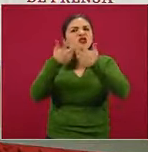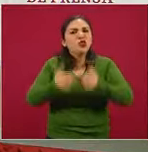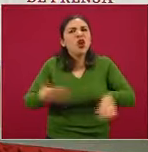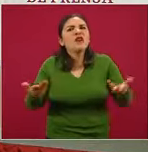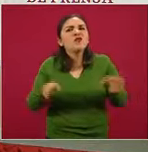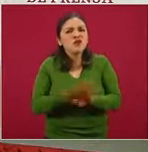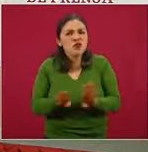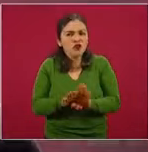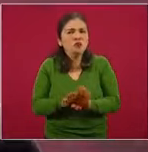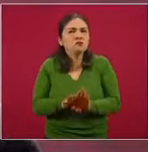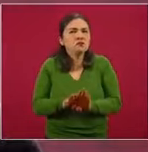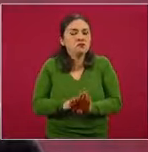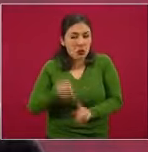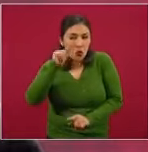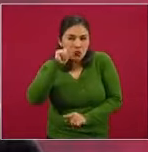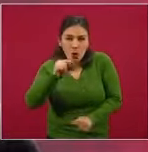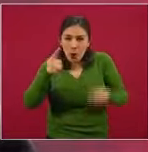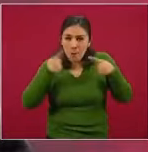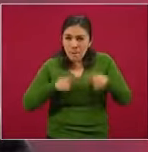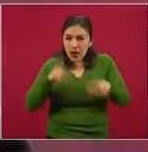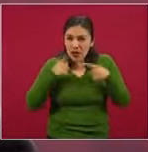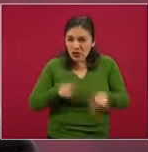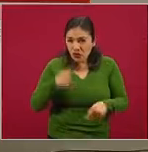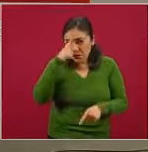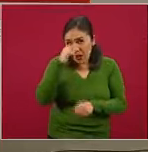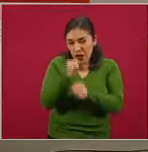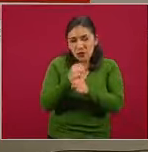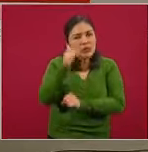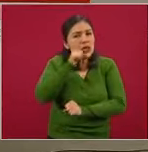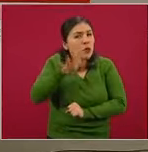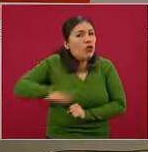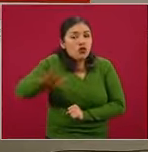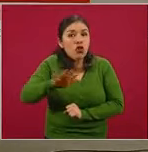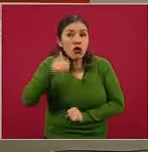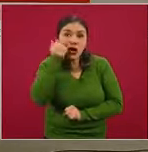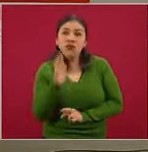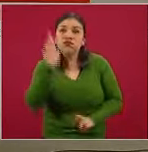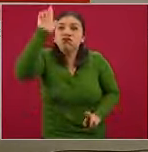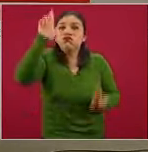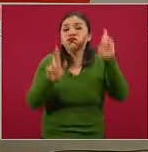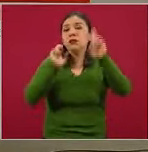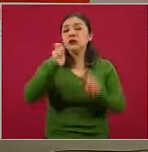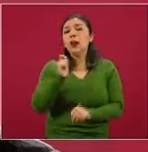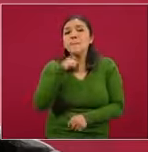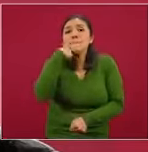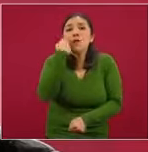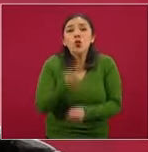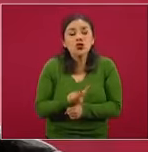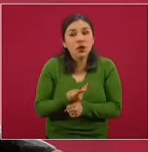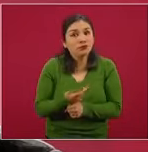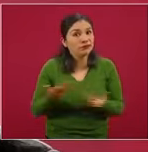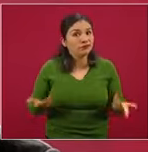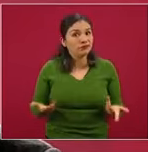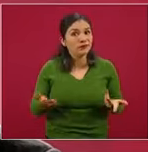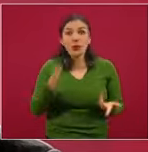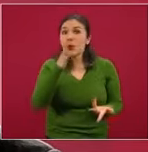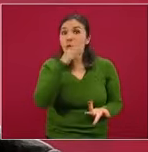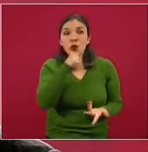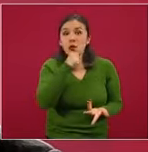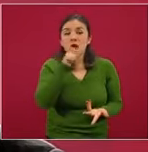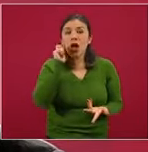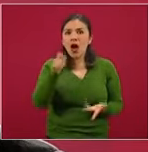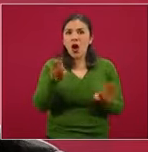se usan muy pocos sujetos, siempre son voluntarios, absolutamente imperdonable que no